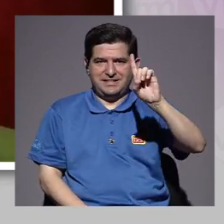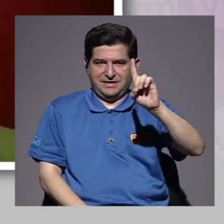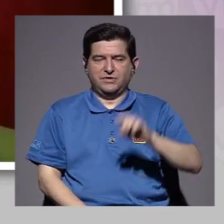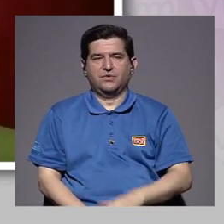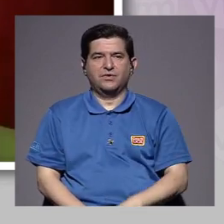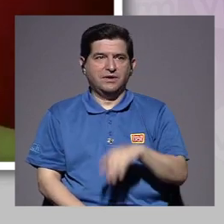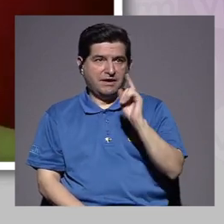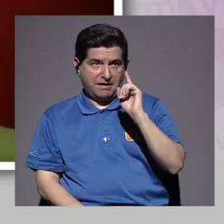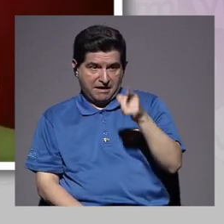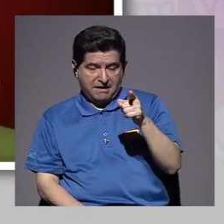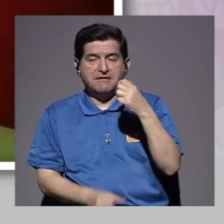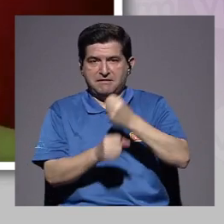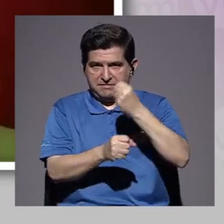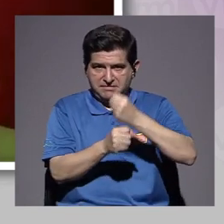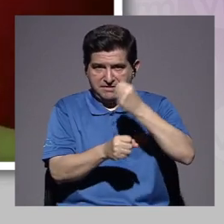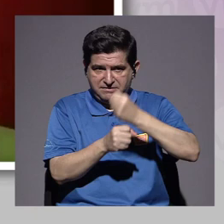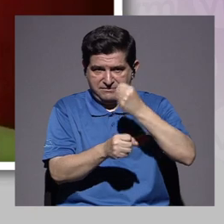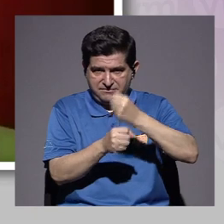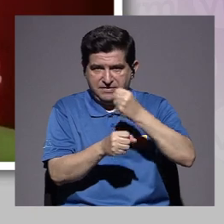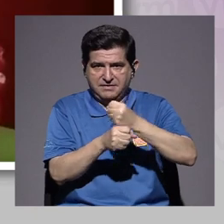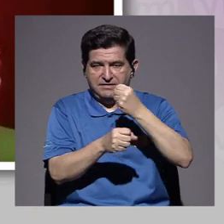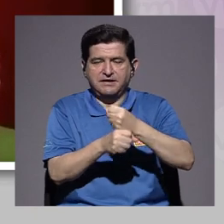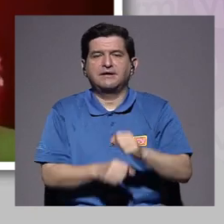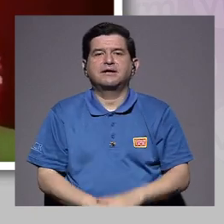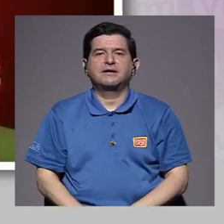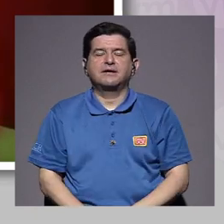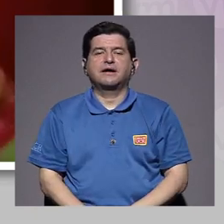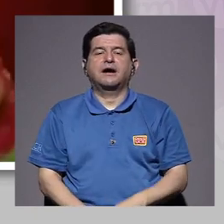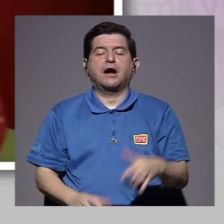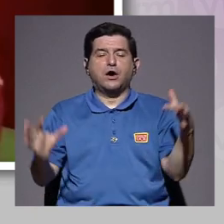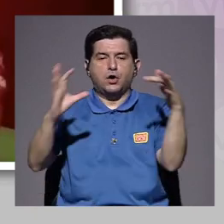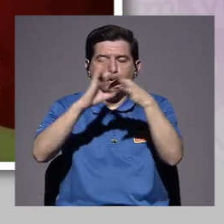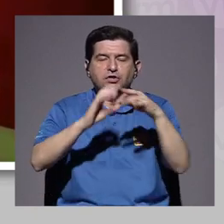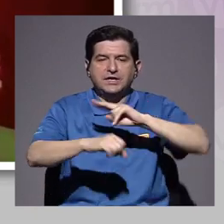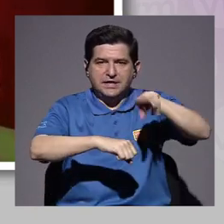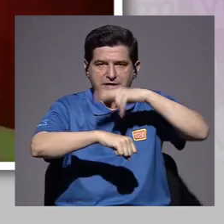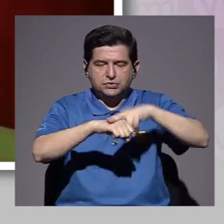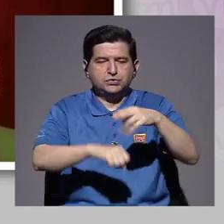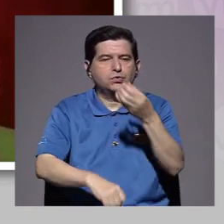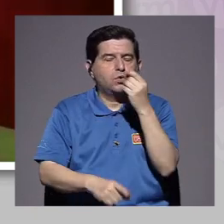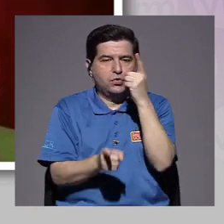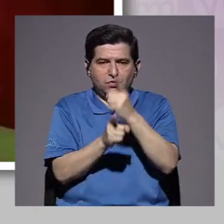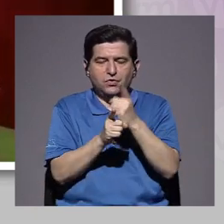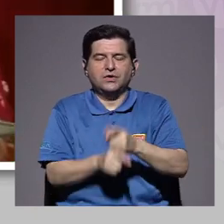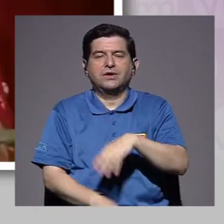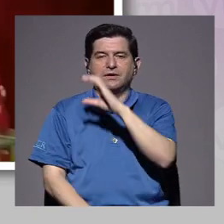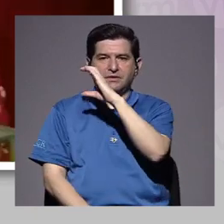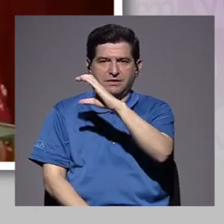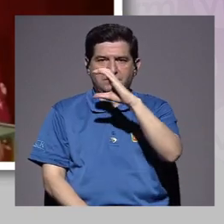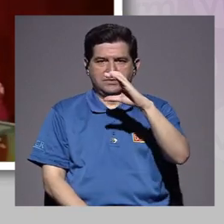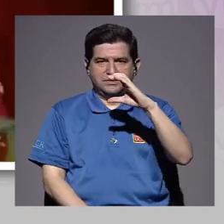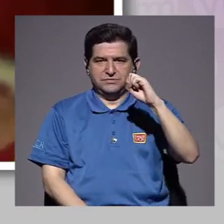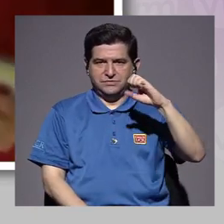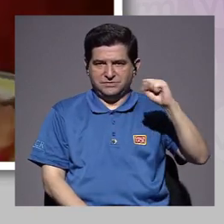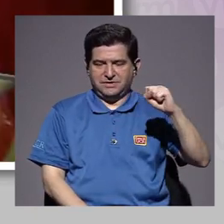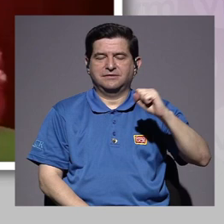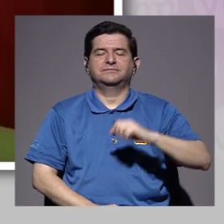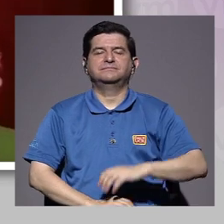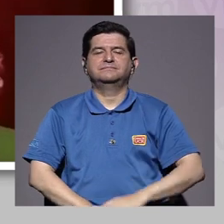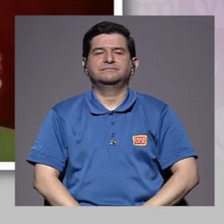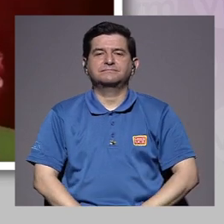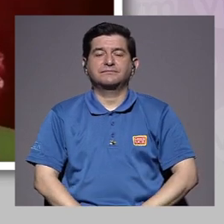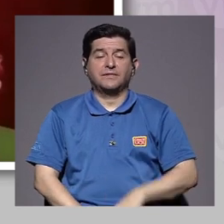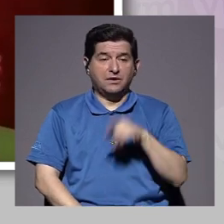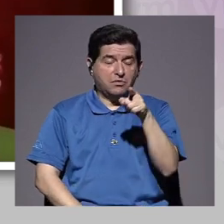Leoni. Ella trabaja pues en la Coordinación Nacional de Nutrición de la Caja Costarricense del Seguro Social y vamos a